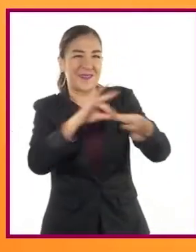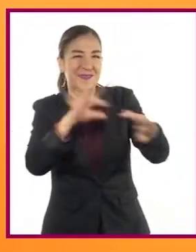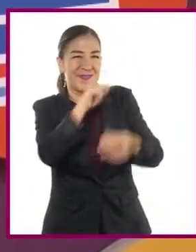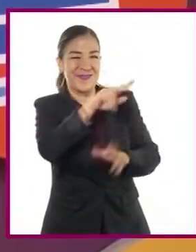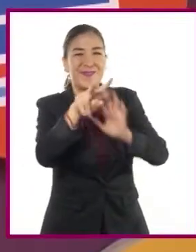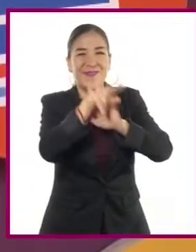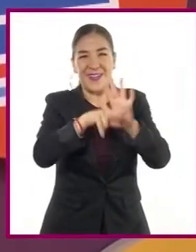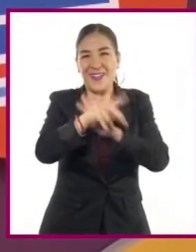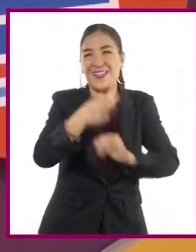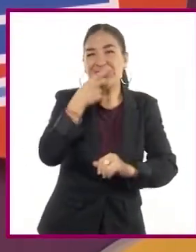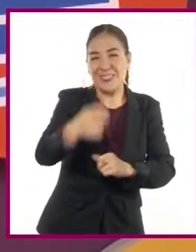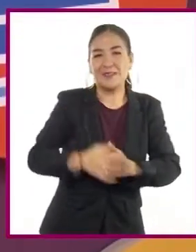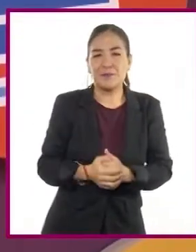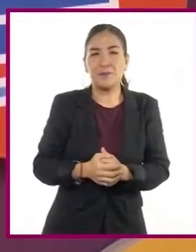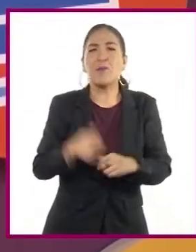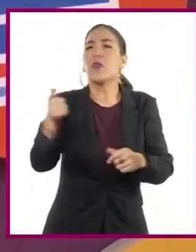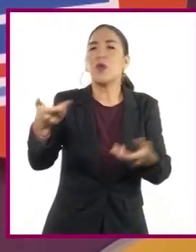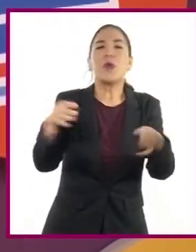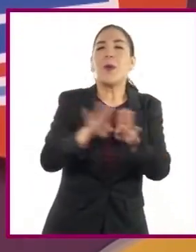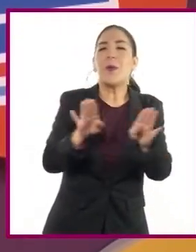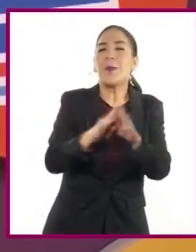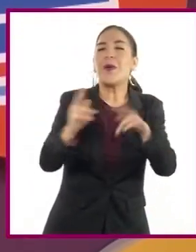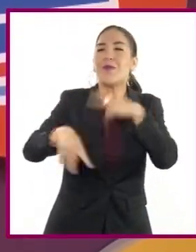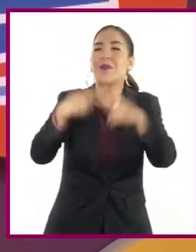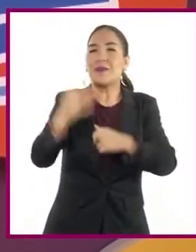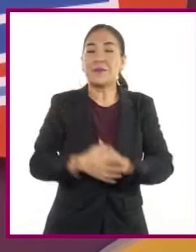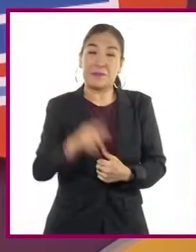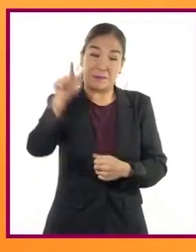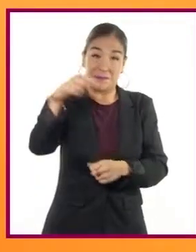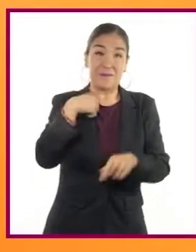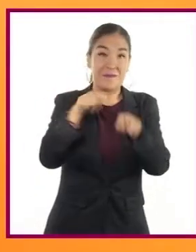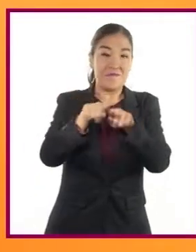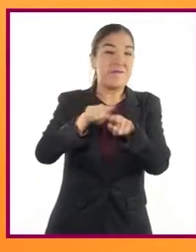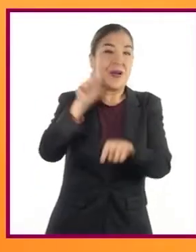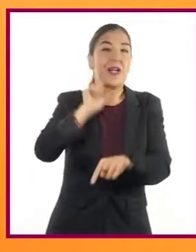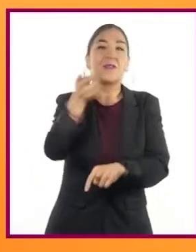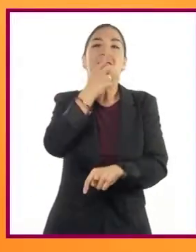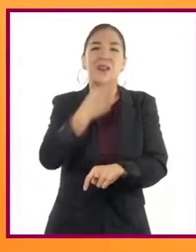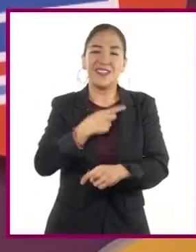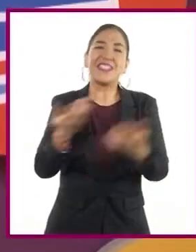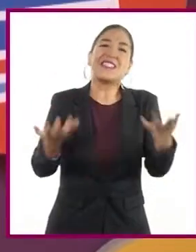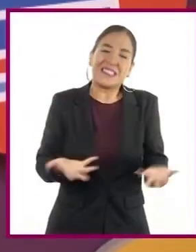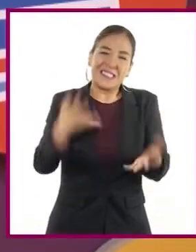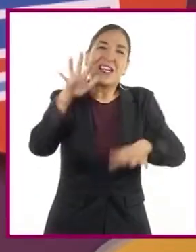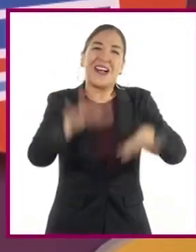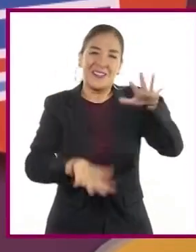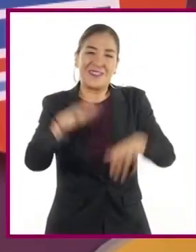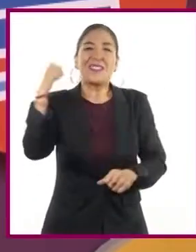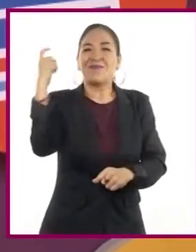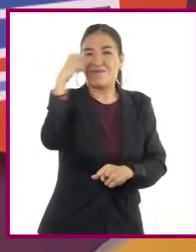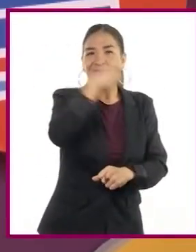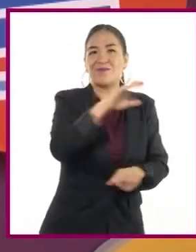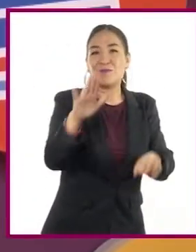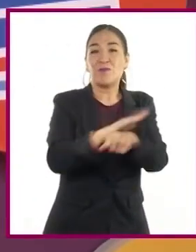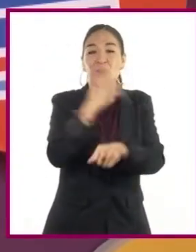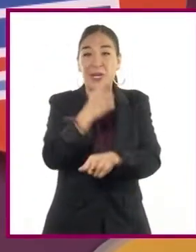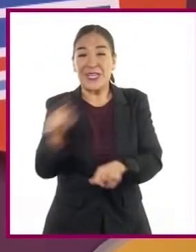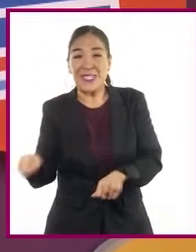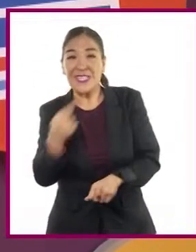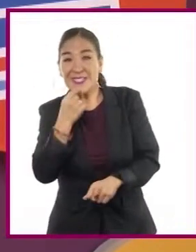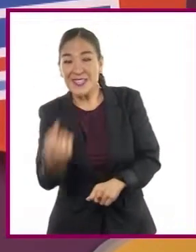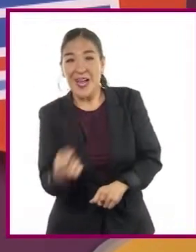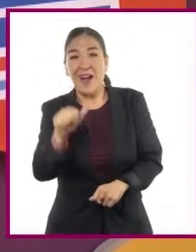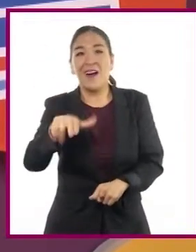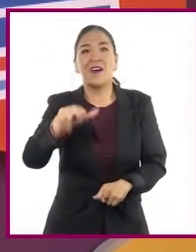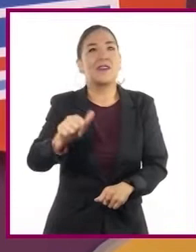te fue? Pues mira, me contó mi hermana que a veces es complicado, porque Ana